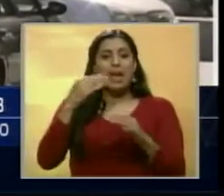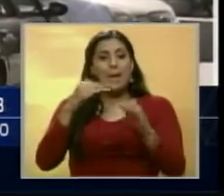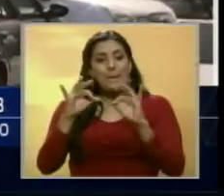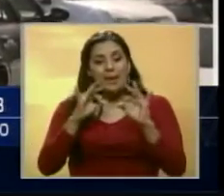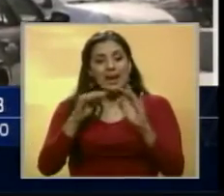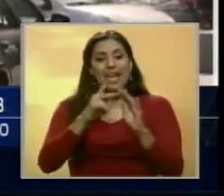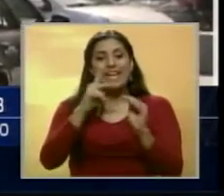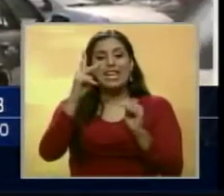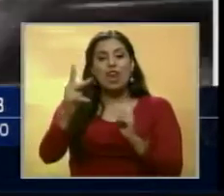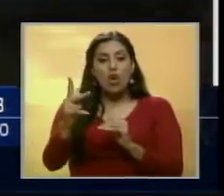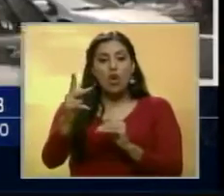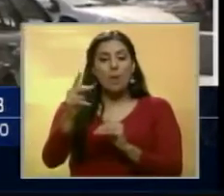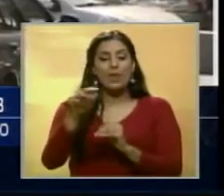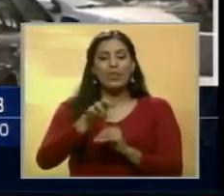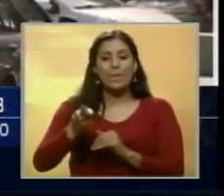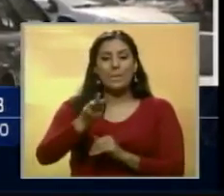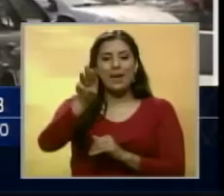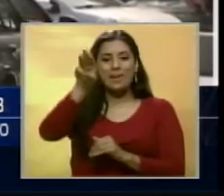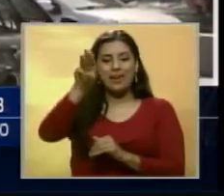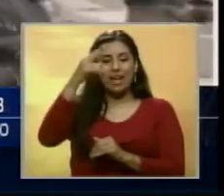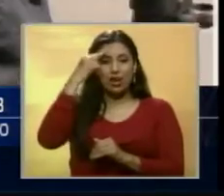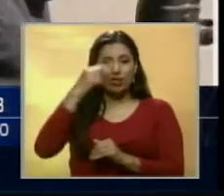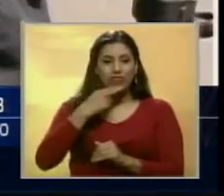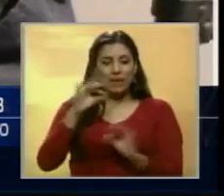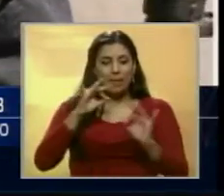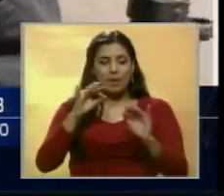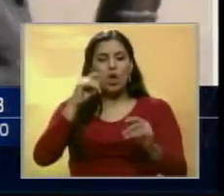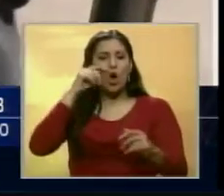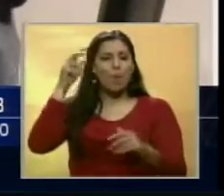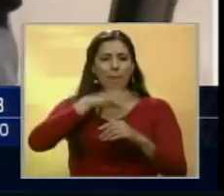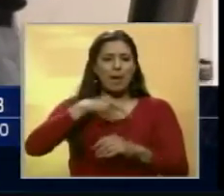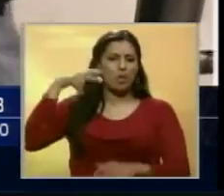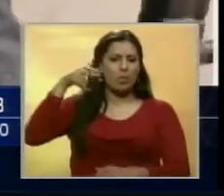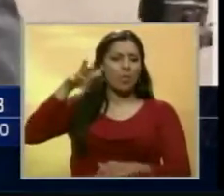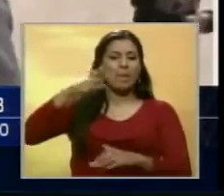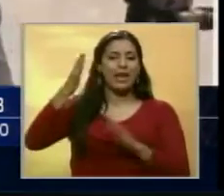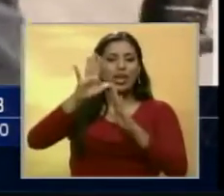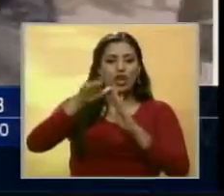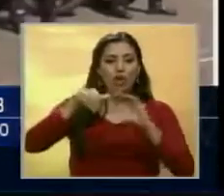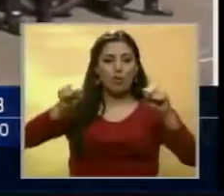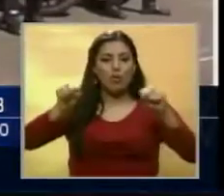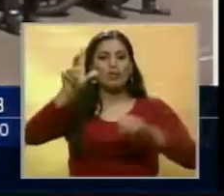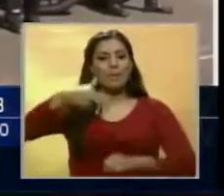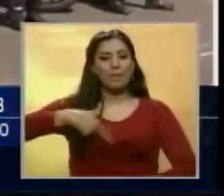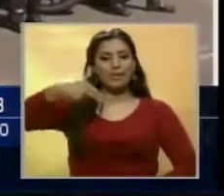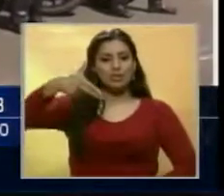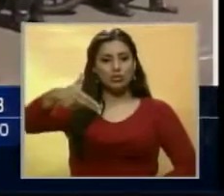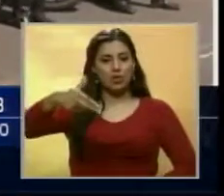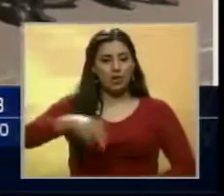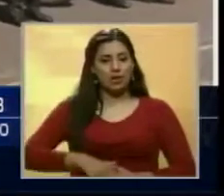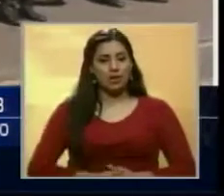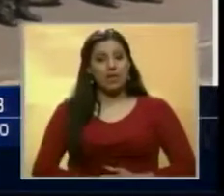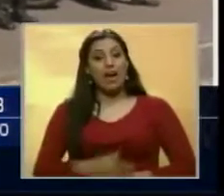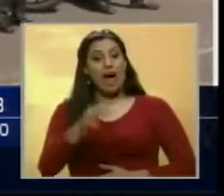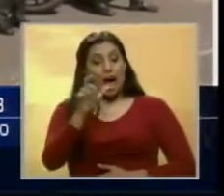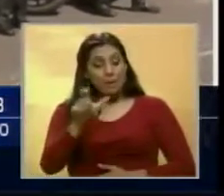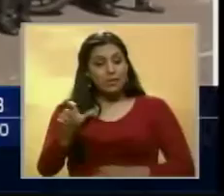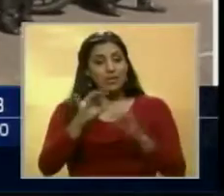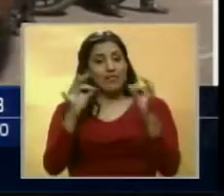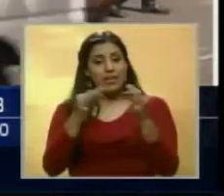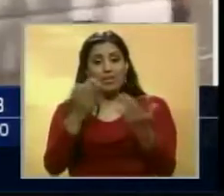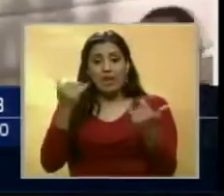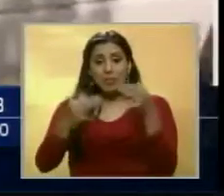por el kilómetro 2 de la Panamericana. Los antisociales le dispararon para robarle su moto y el arma de reglamento. Sus familiares